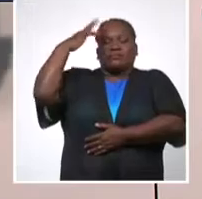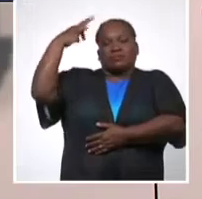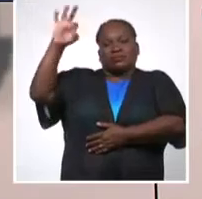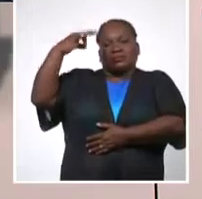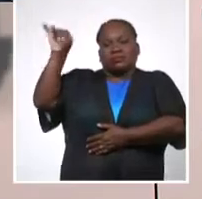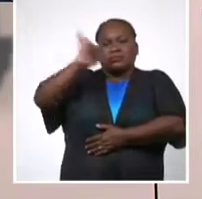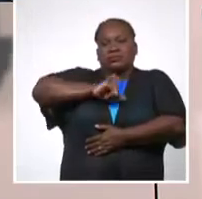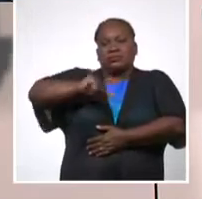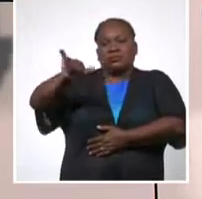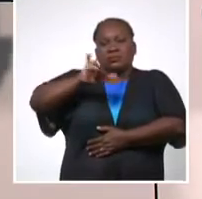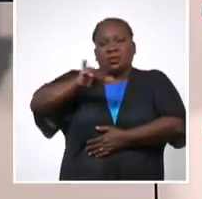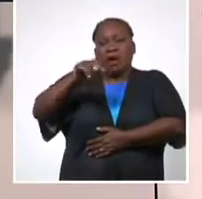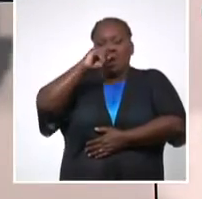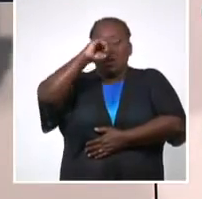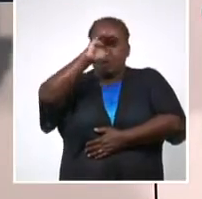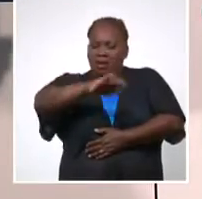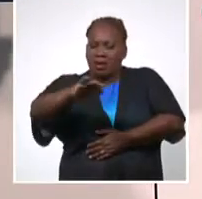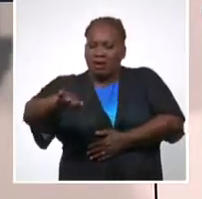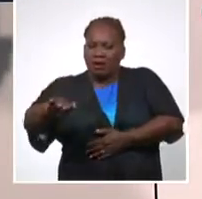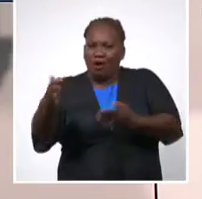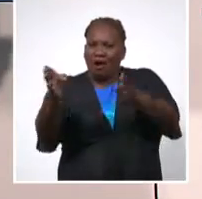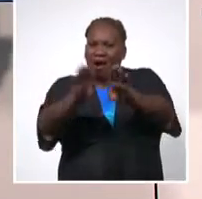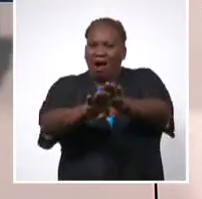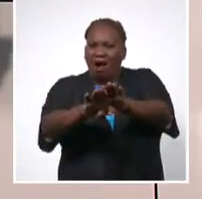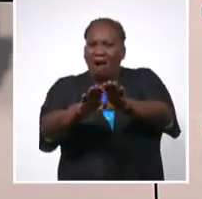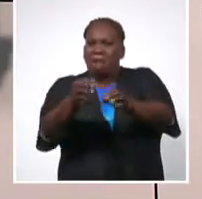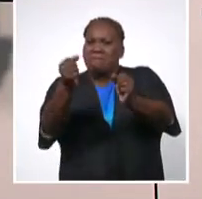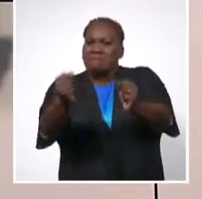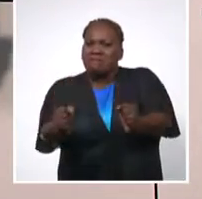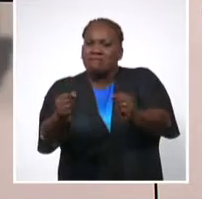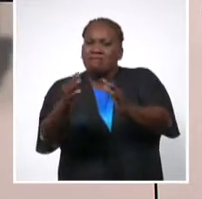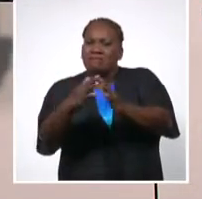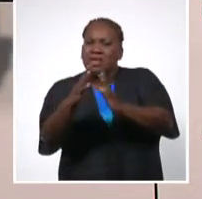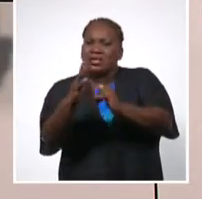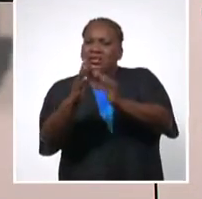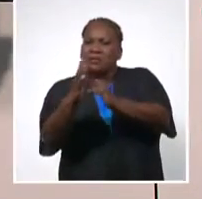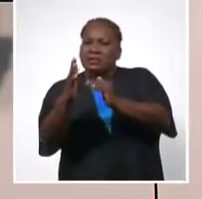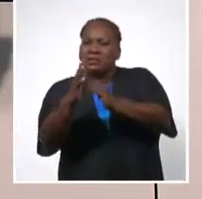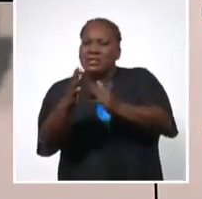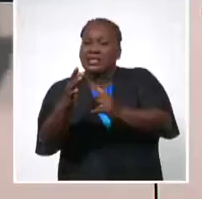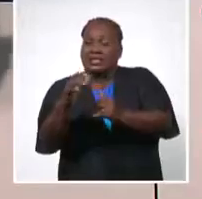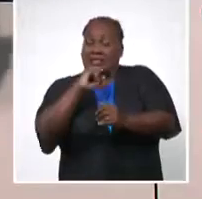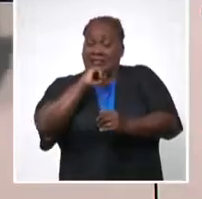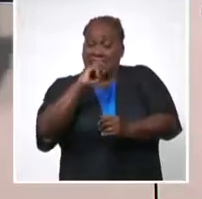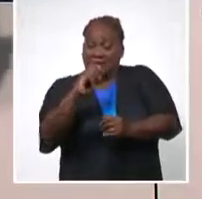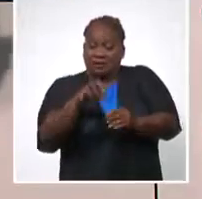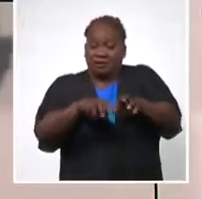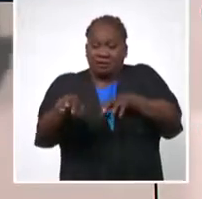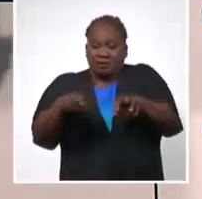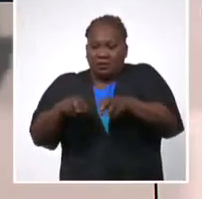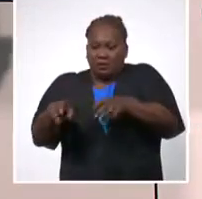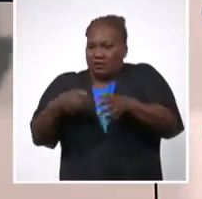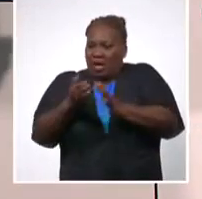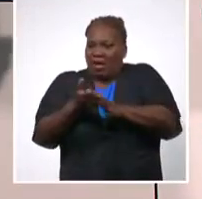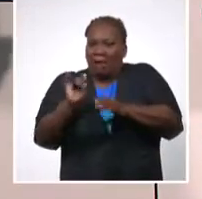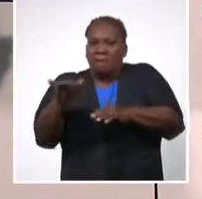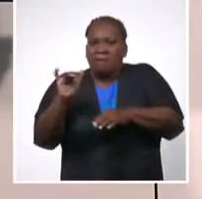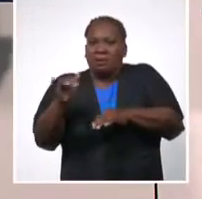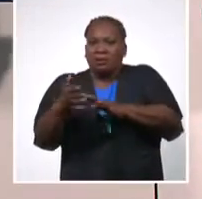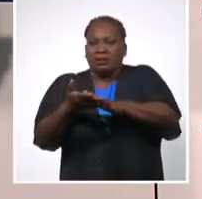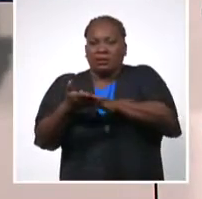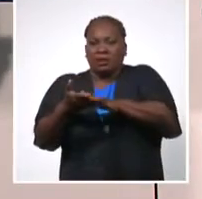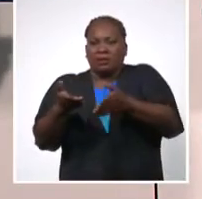también lo ha sido para muchos niños el encierro de tantos meses. Un verdadero dolor de cabeza, dirían algunos, un sentimiento